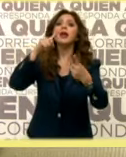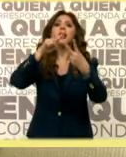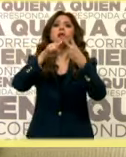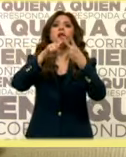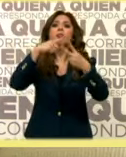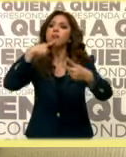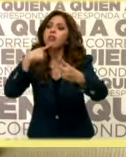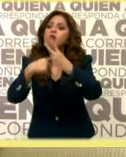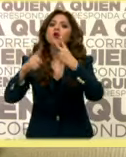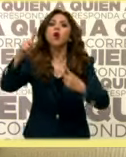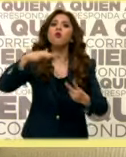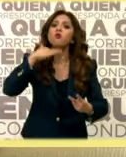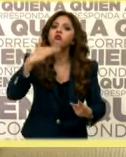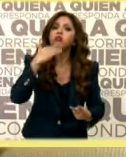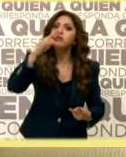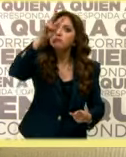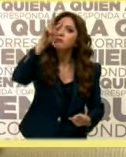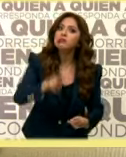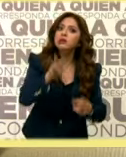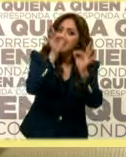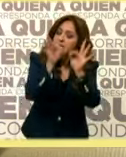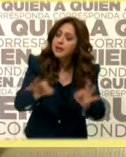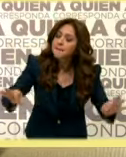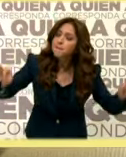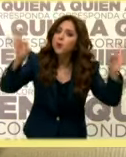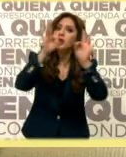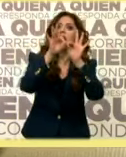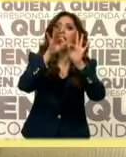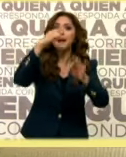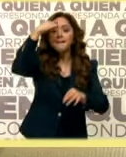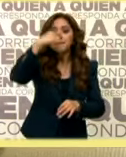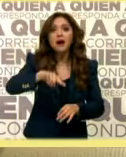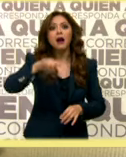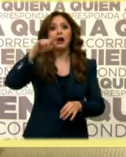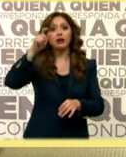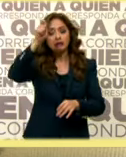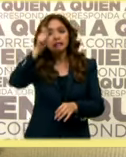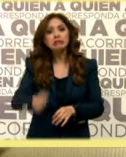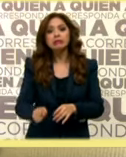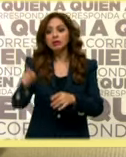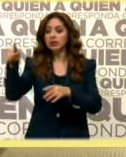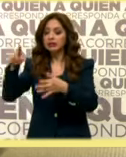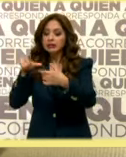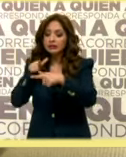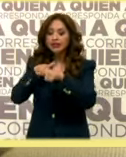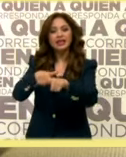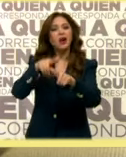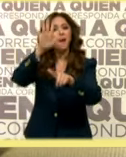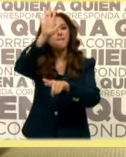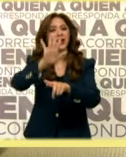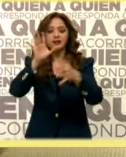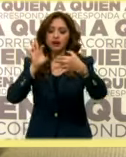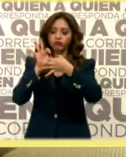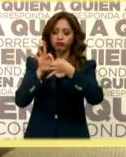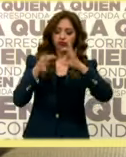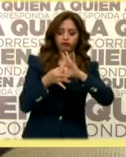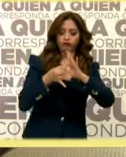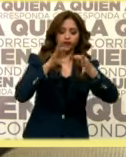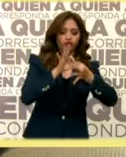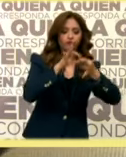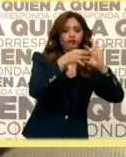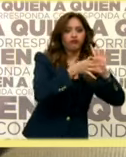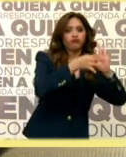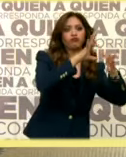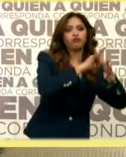corrupción es fundamental para que se rompa justamente la cadena que hoy en día de